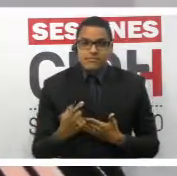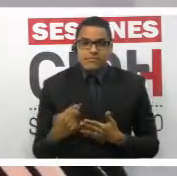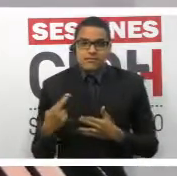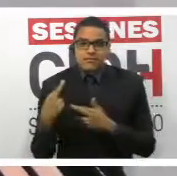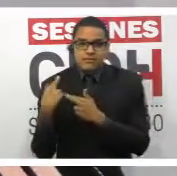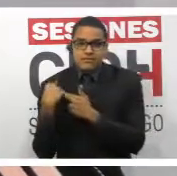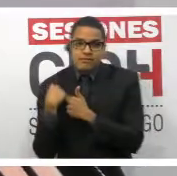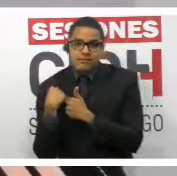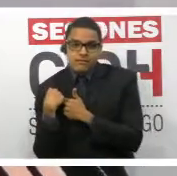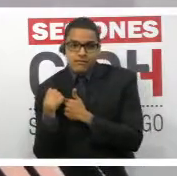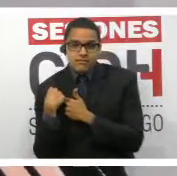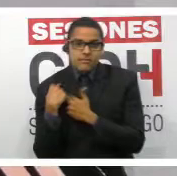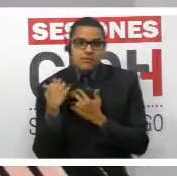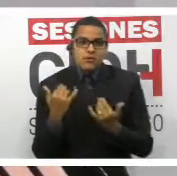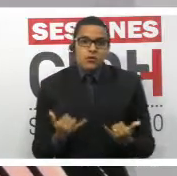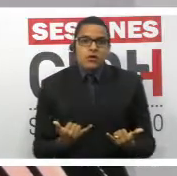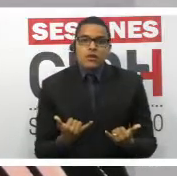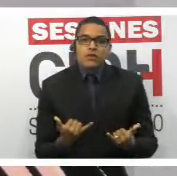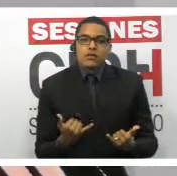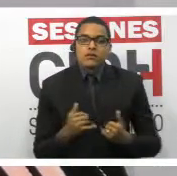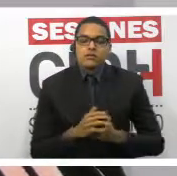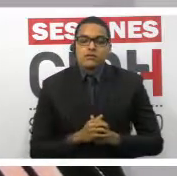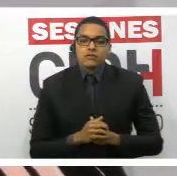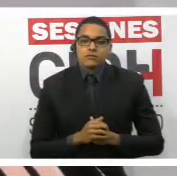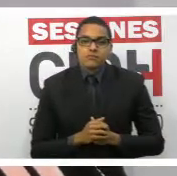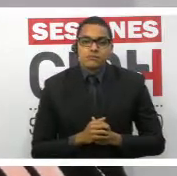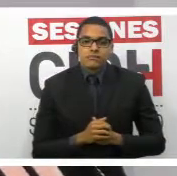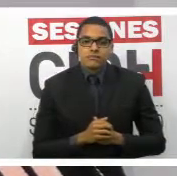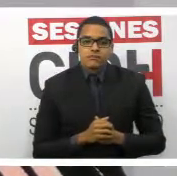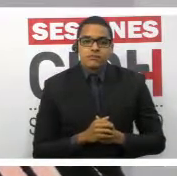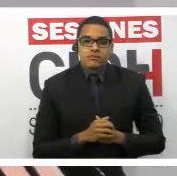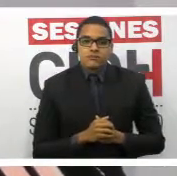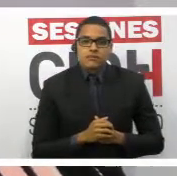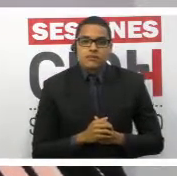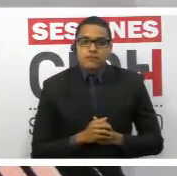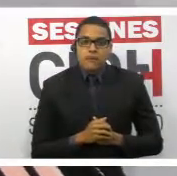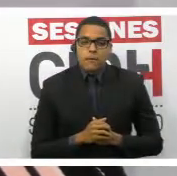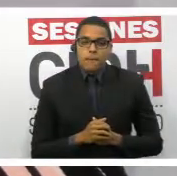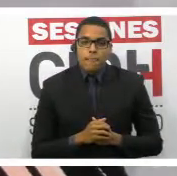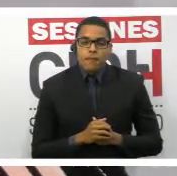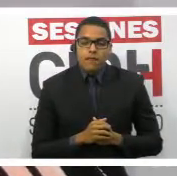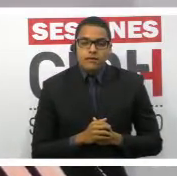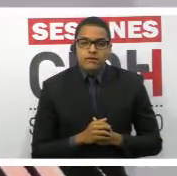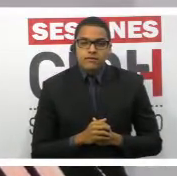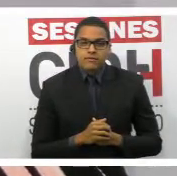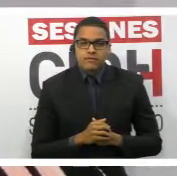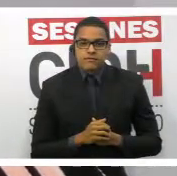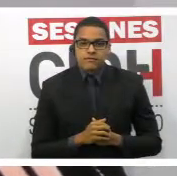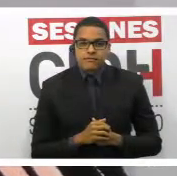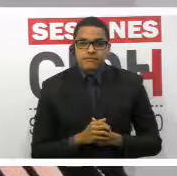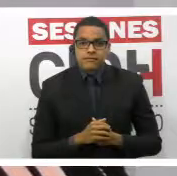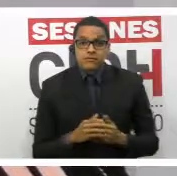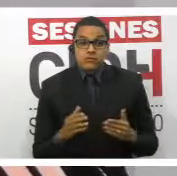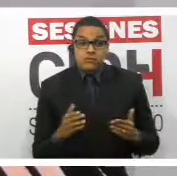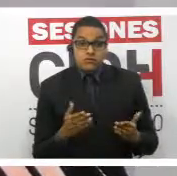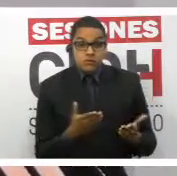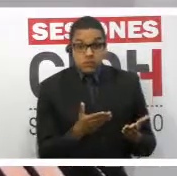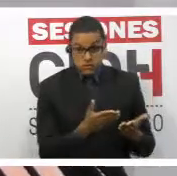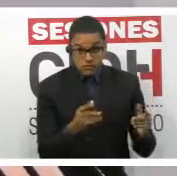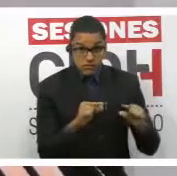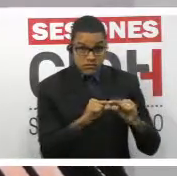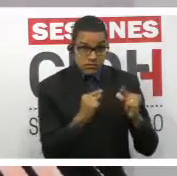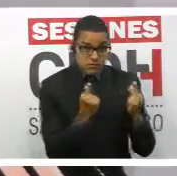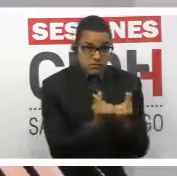hoy de la sociedad civil de una particular el grupo de